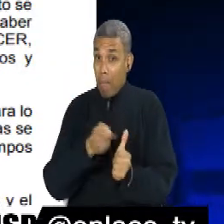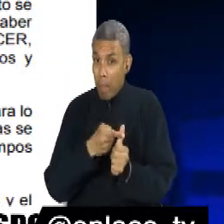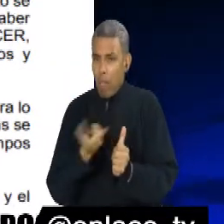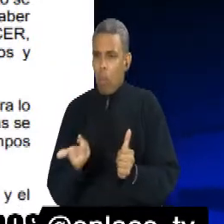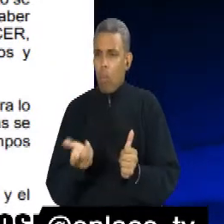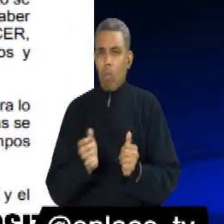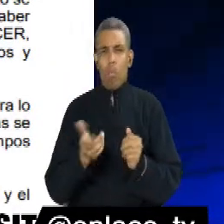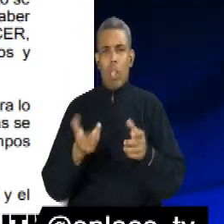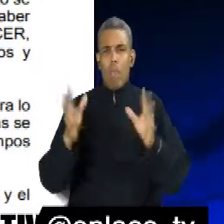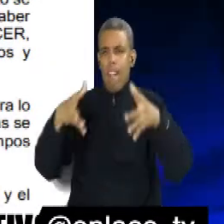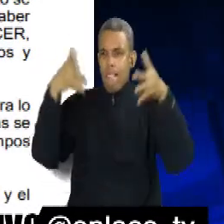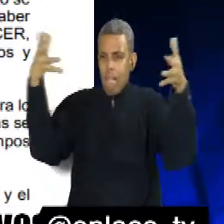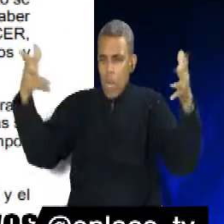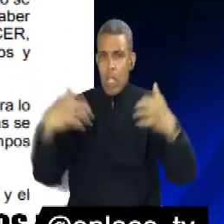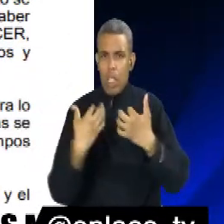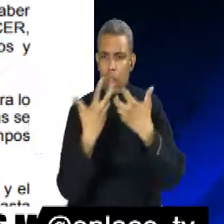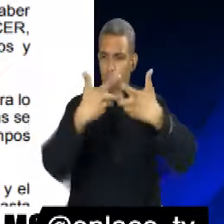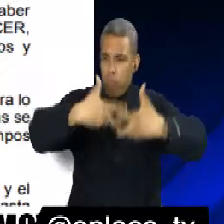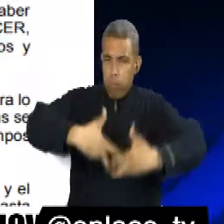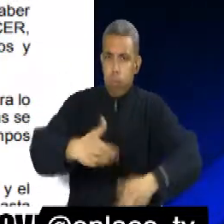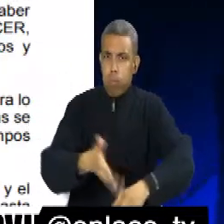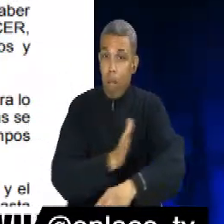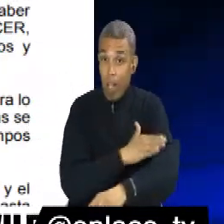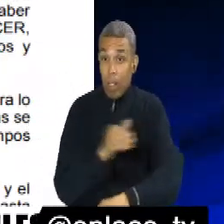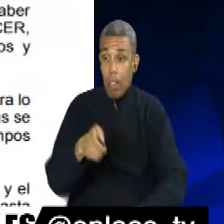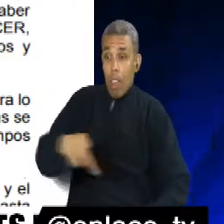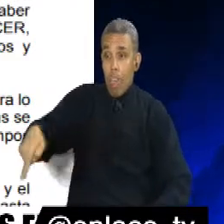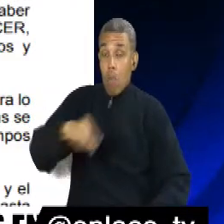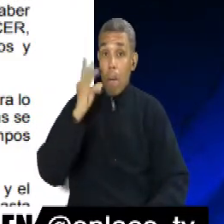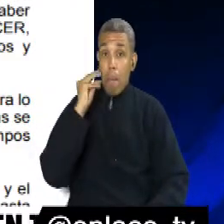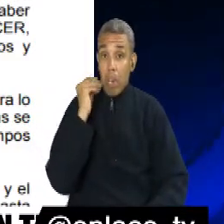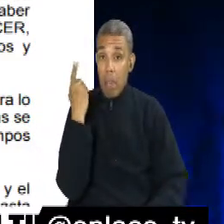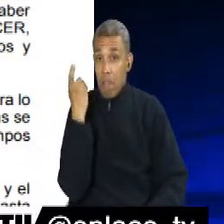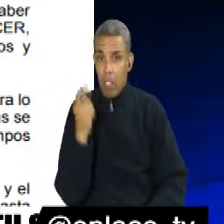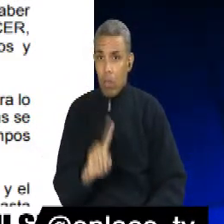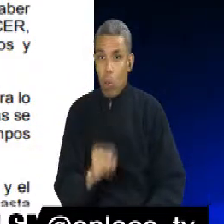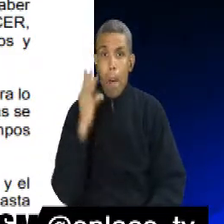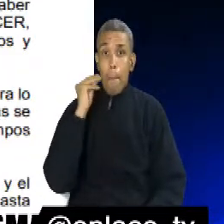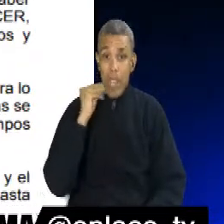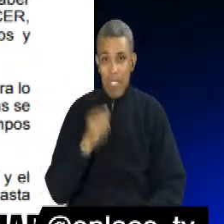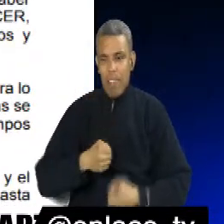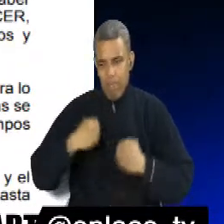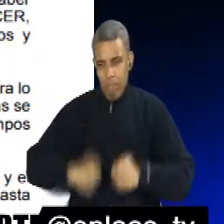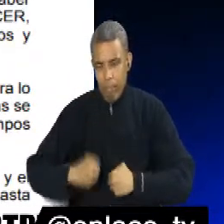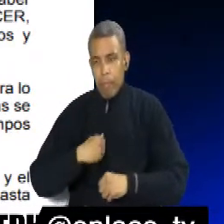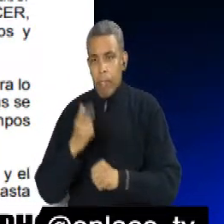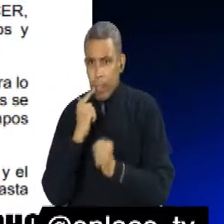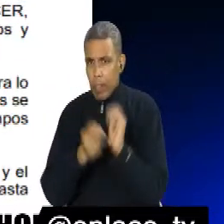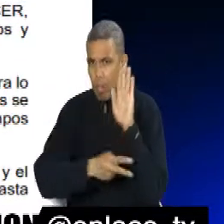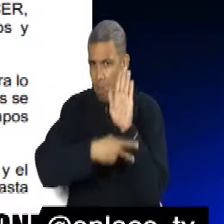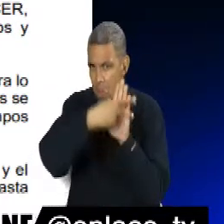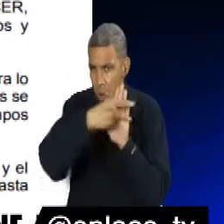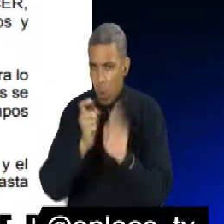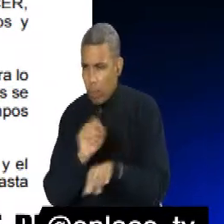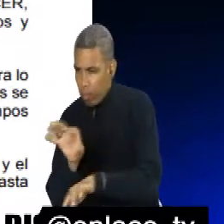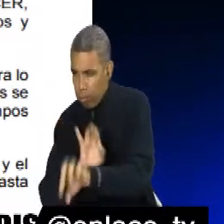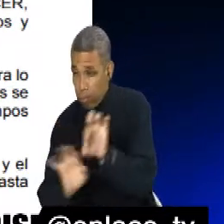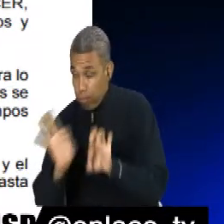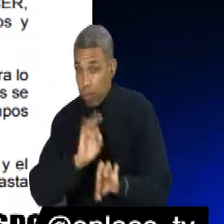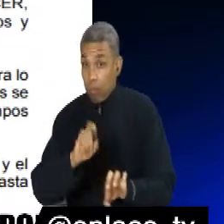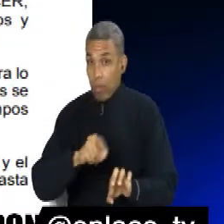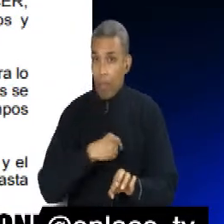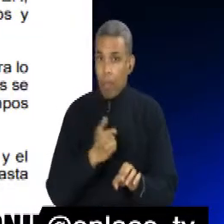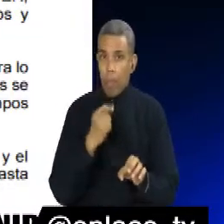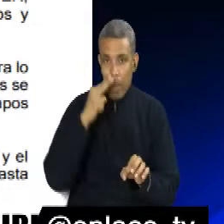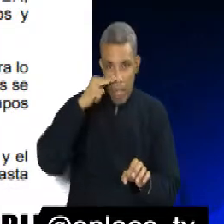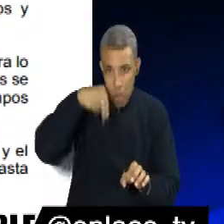sistemas complejos. El escrito señala que se realizarán 9 paradas de planta para actividades de mantenimiento en lo que resta de ese 2017. Todos